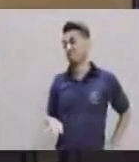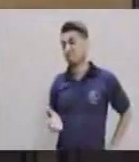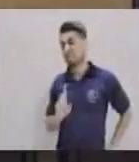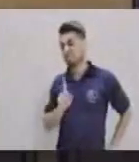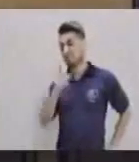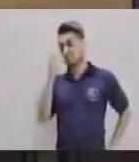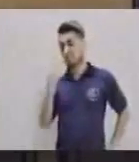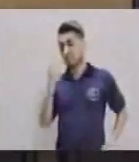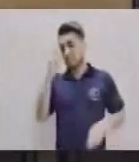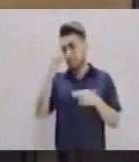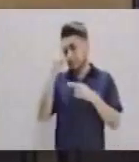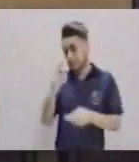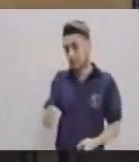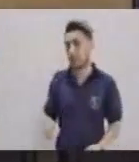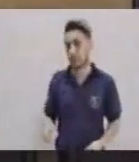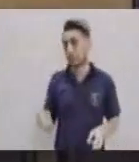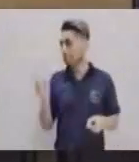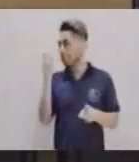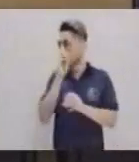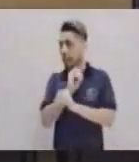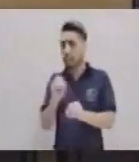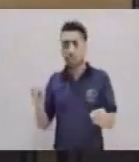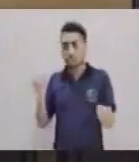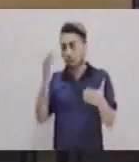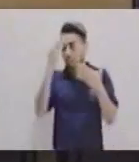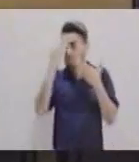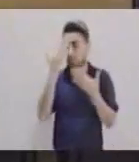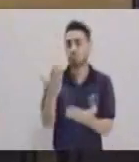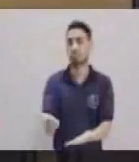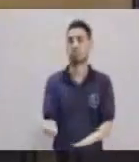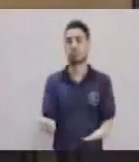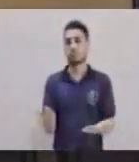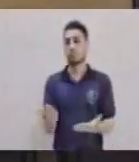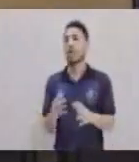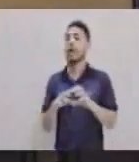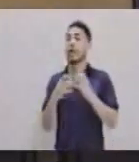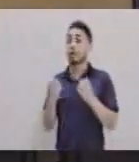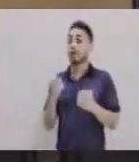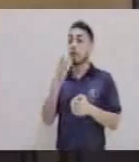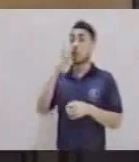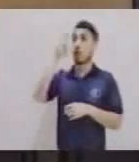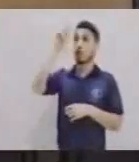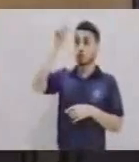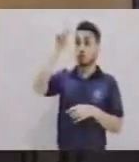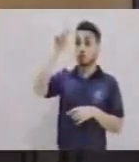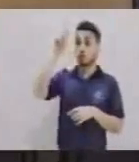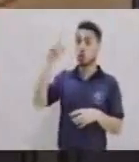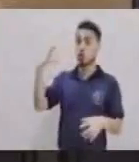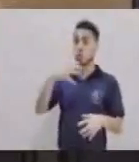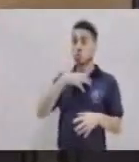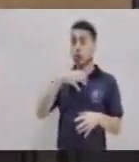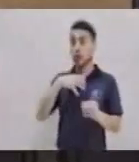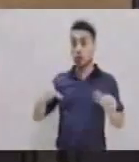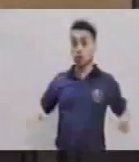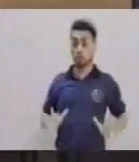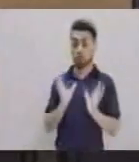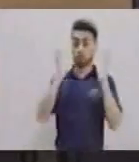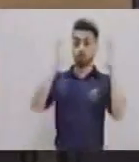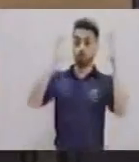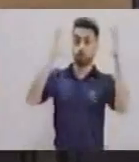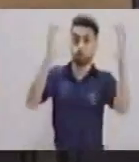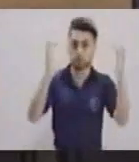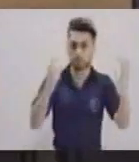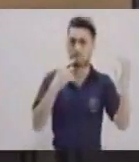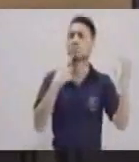lo hacía con respeto ni agradecimiento. Entonces, Mulagragua, dueño del bosque,